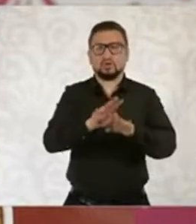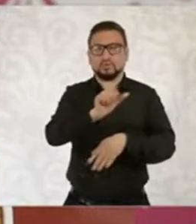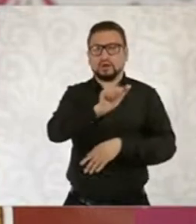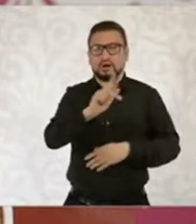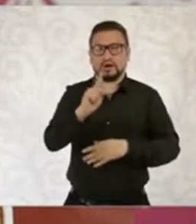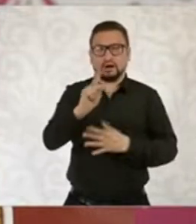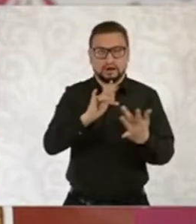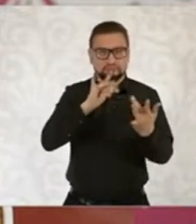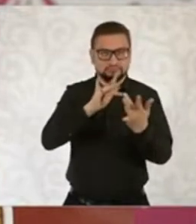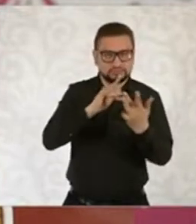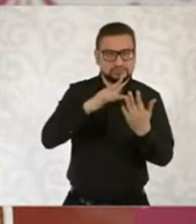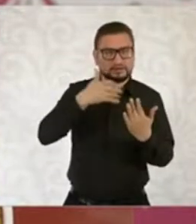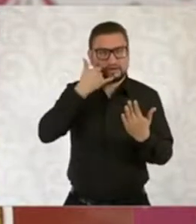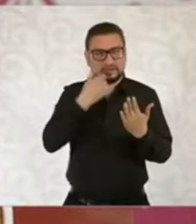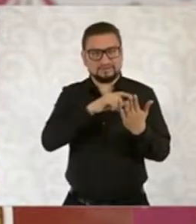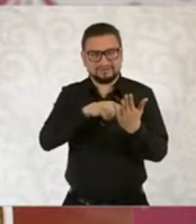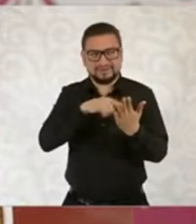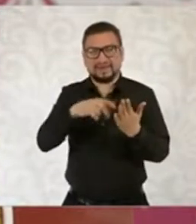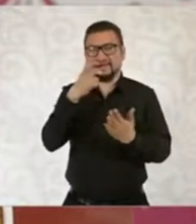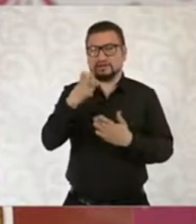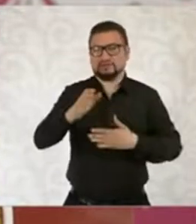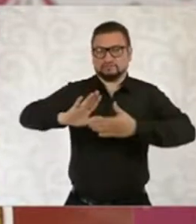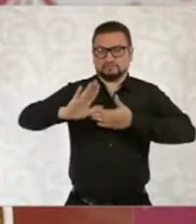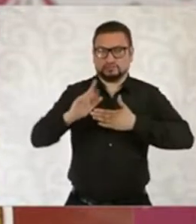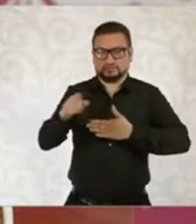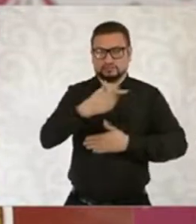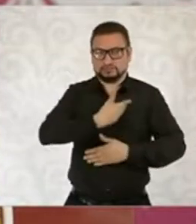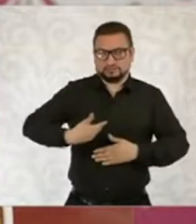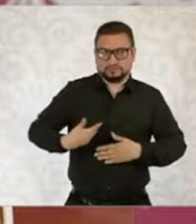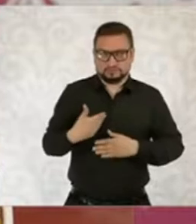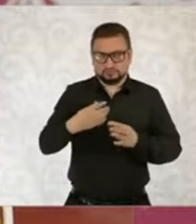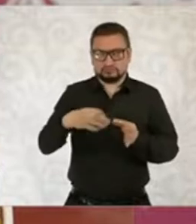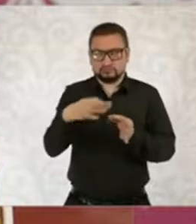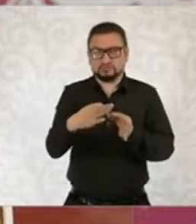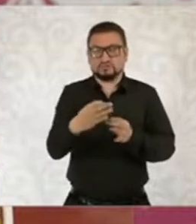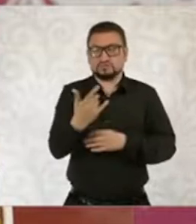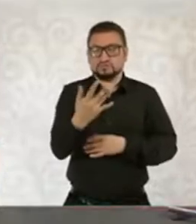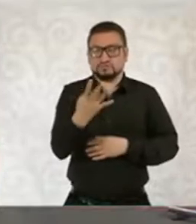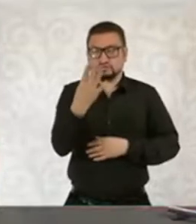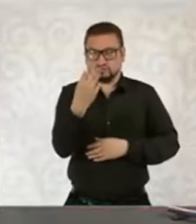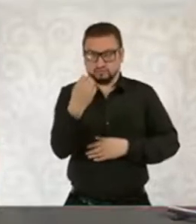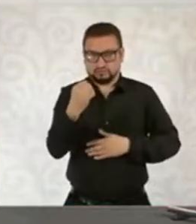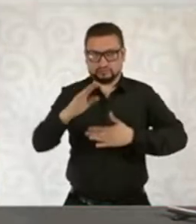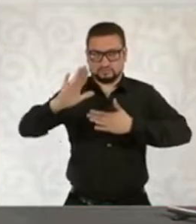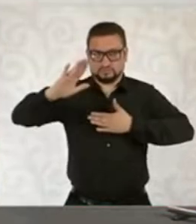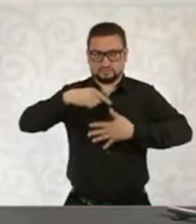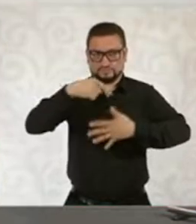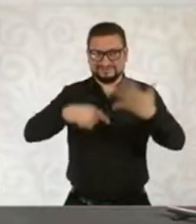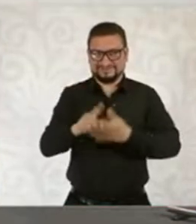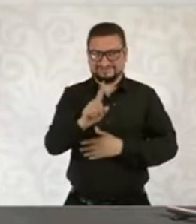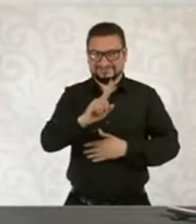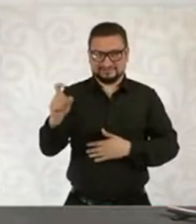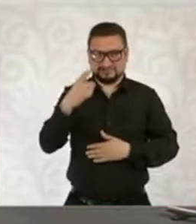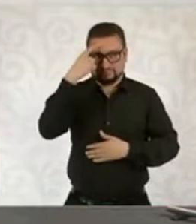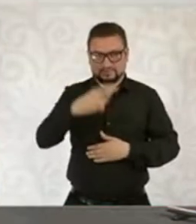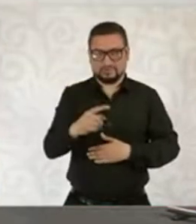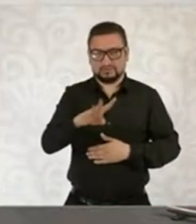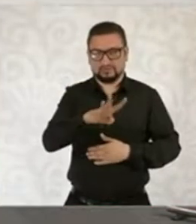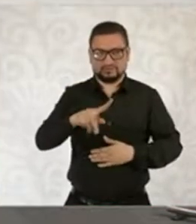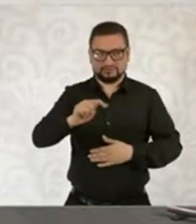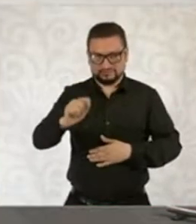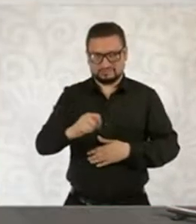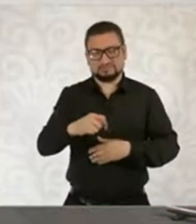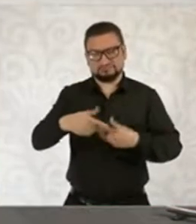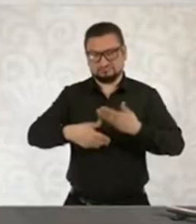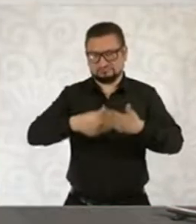un compromiso adquirido por nuestra presidenta en el punto 59 de los 100 compromisos para el segundo piso de la Cuarta